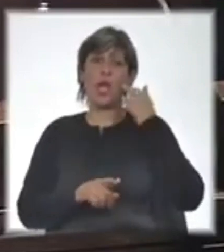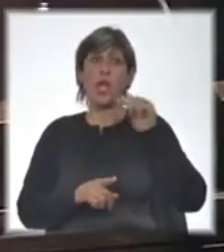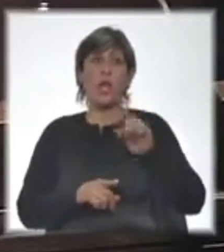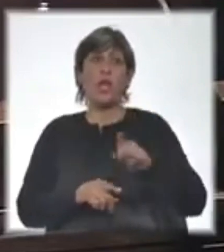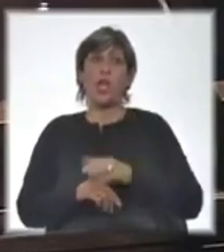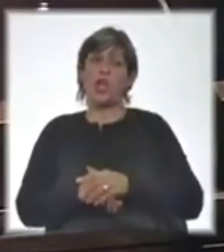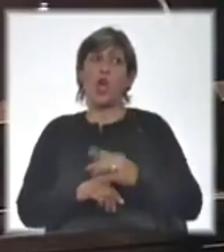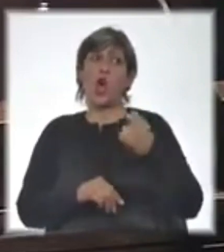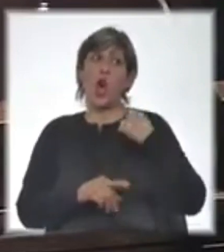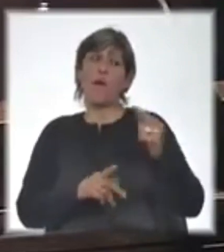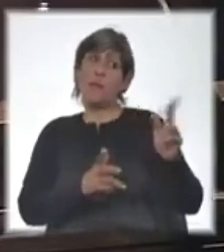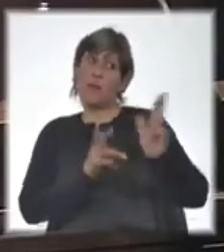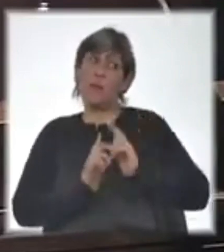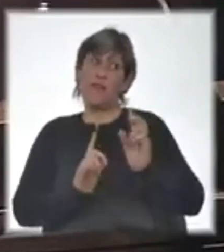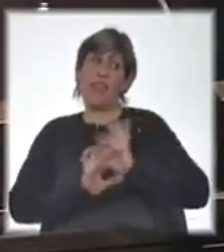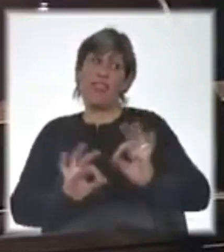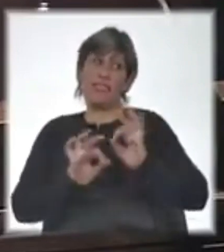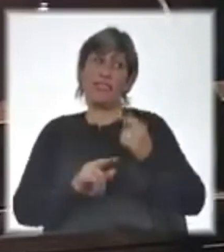de forastero.